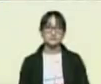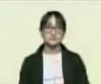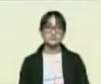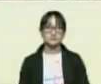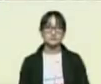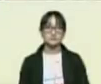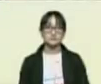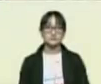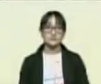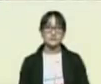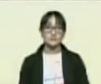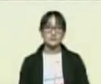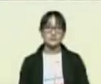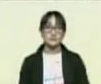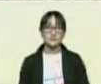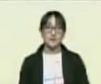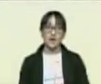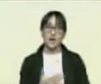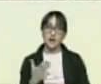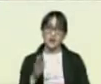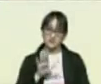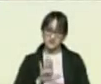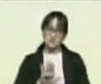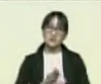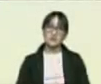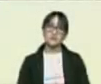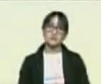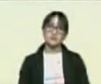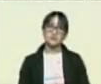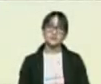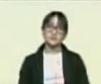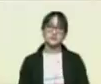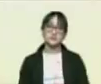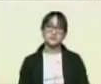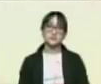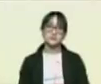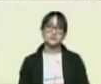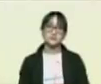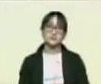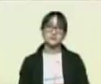Así será, así será. Muchacha,